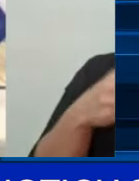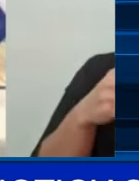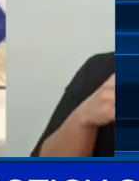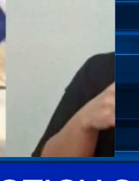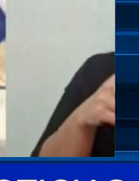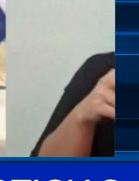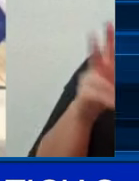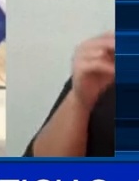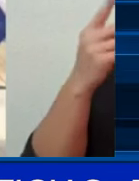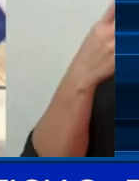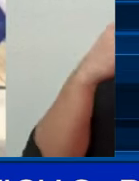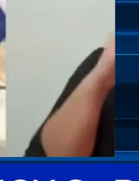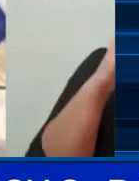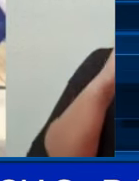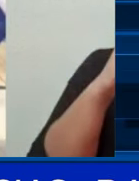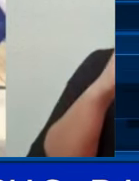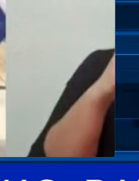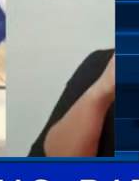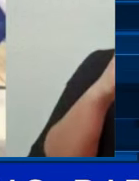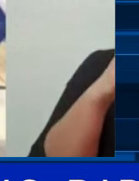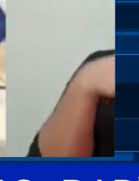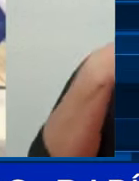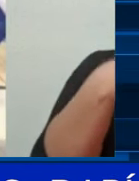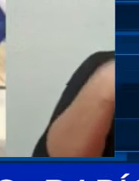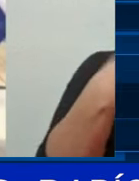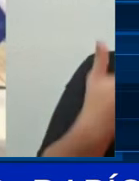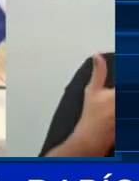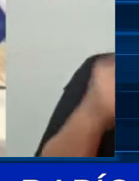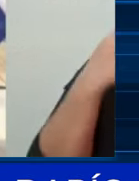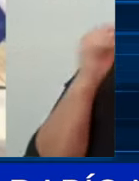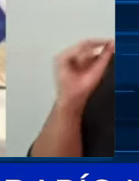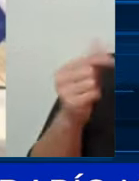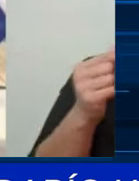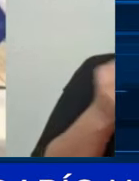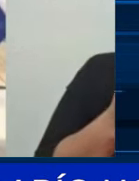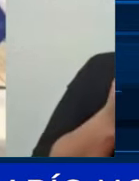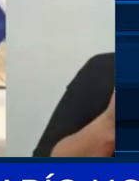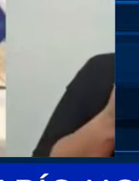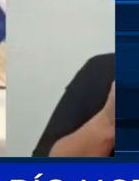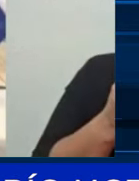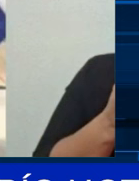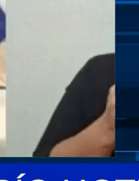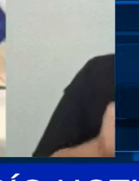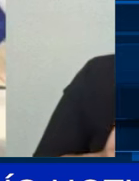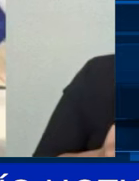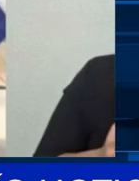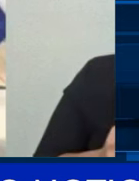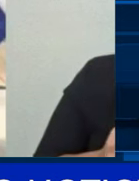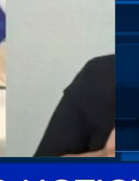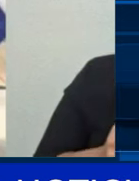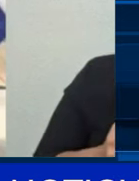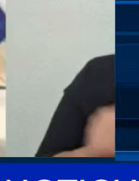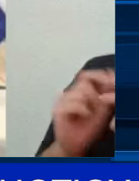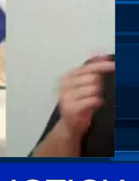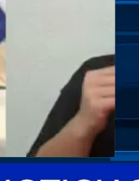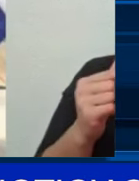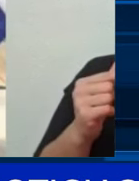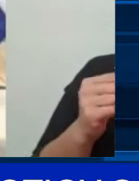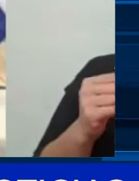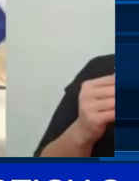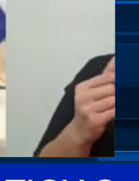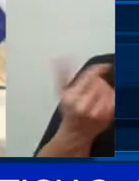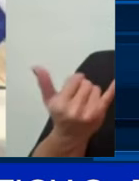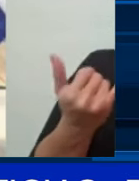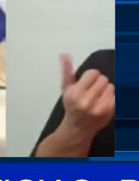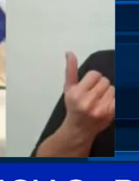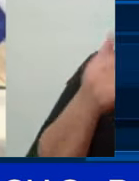bajas que hubo, todas lamentables, entre estas bandas en guerra, ¿cuántas hubiera habido cuando